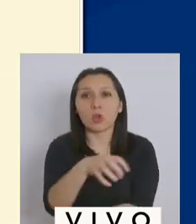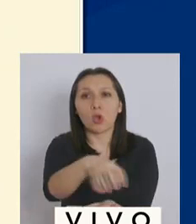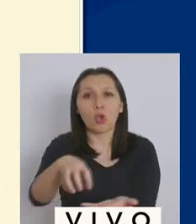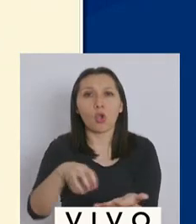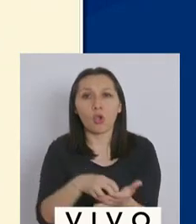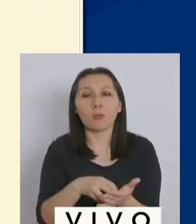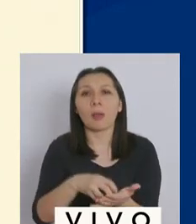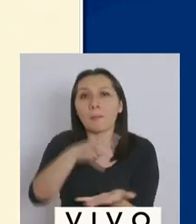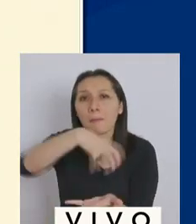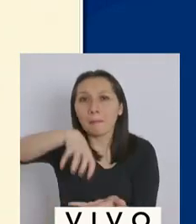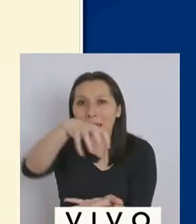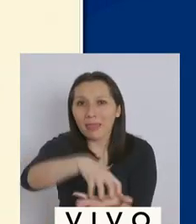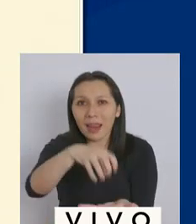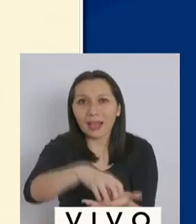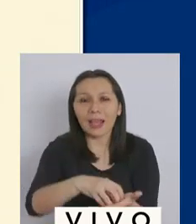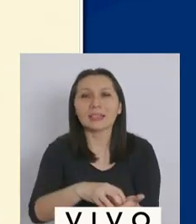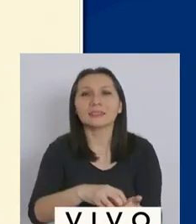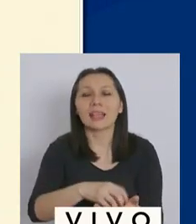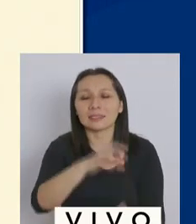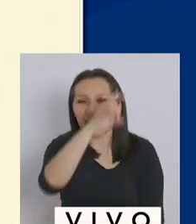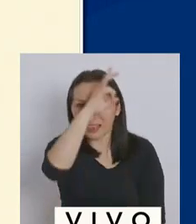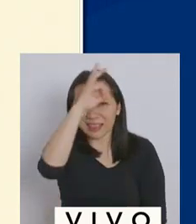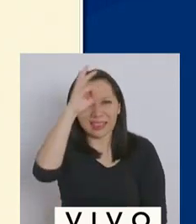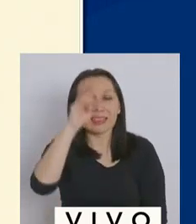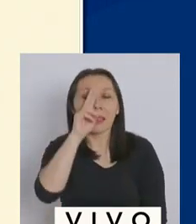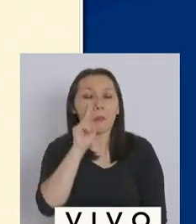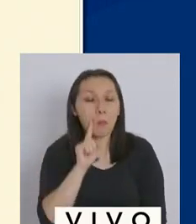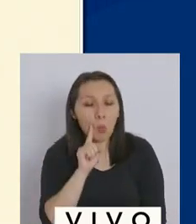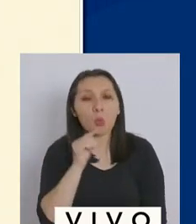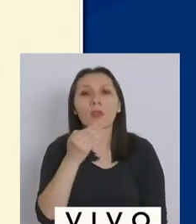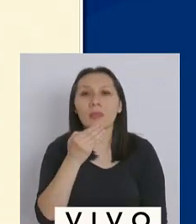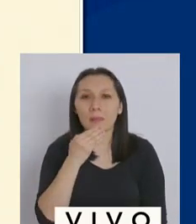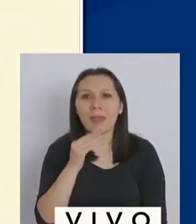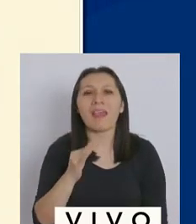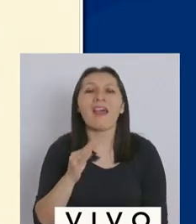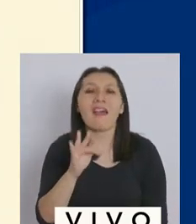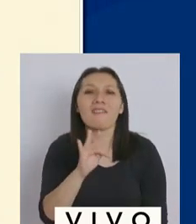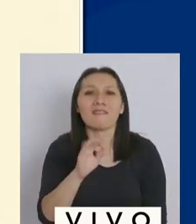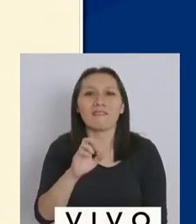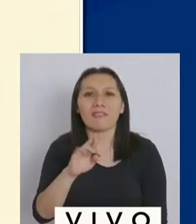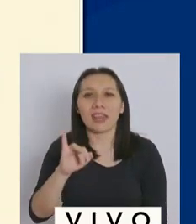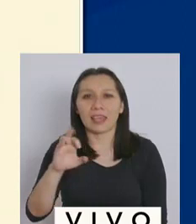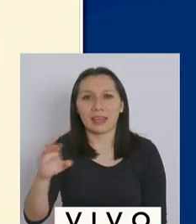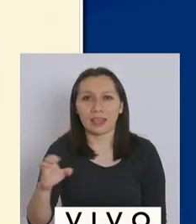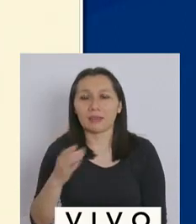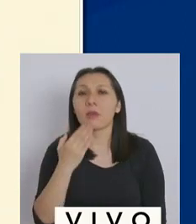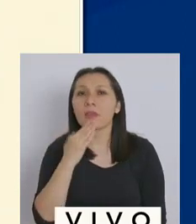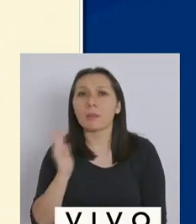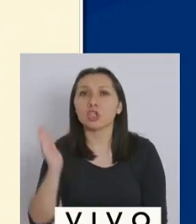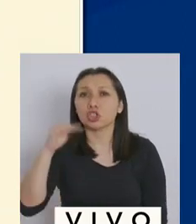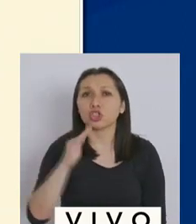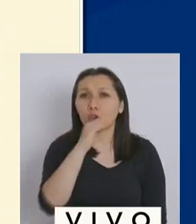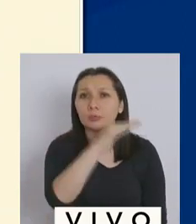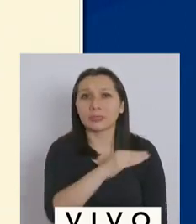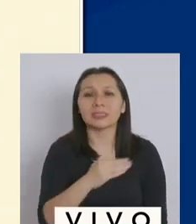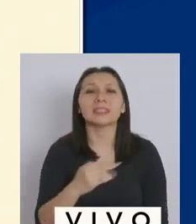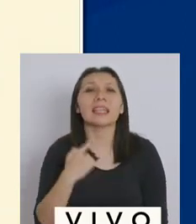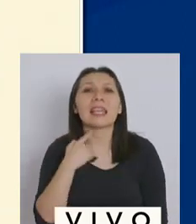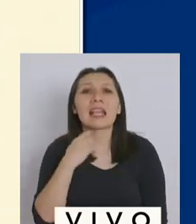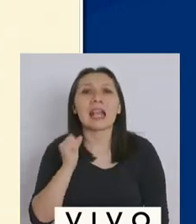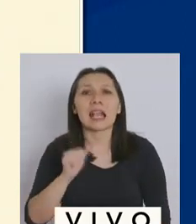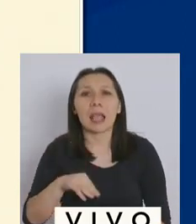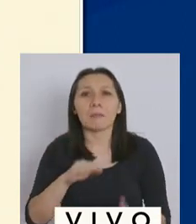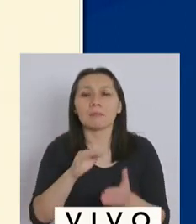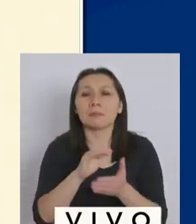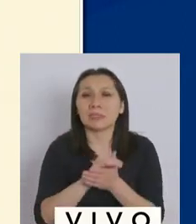de Padre Las Casas, Temuco y Freire. En la región de Los Lagos, Chonchi, Quemchi y Queilén.